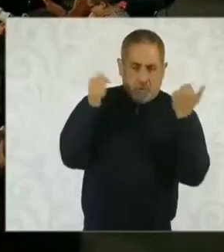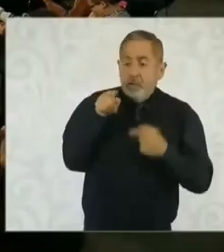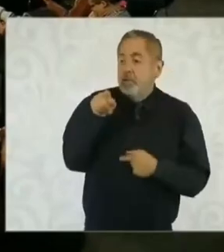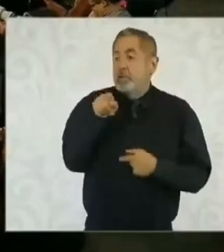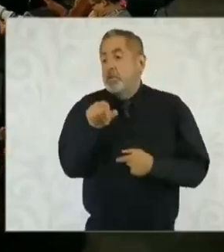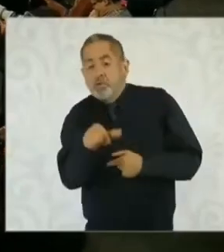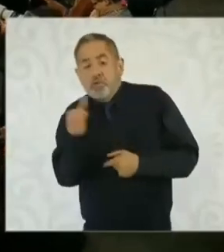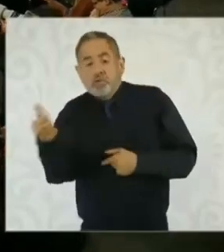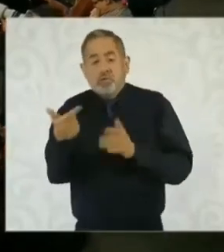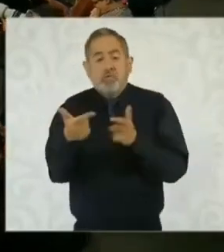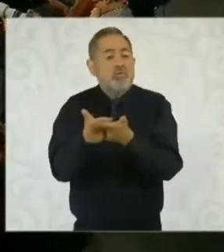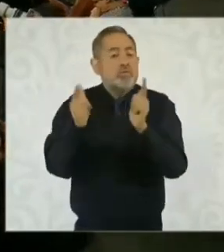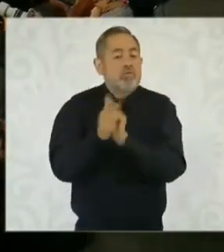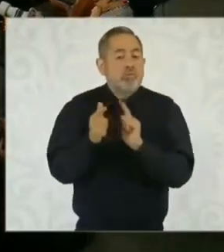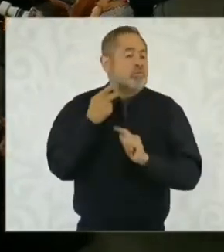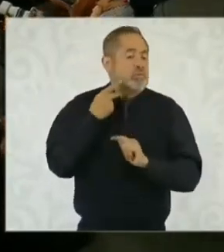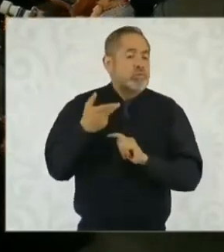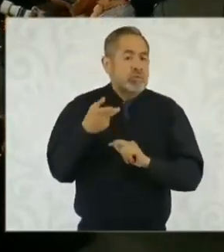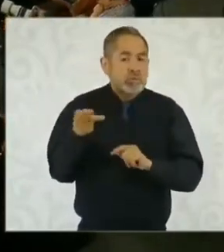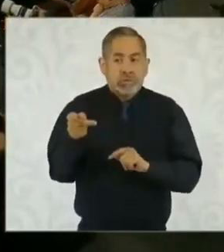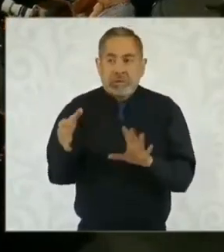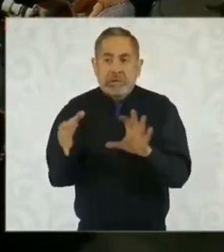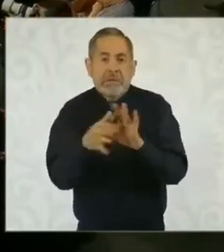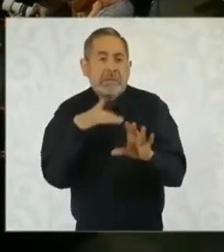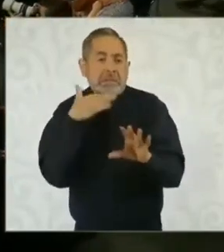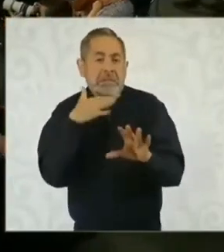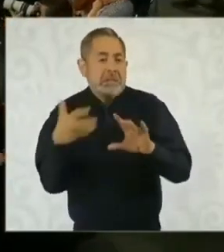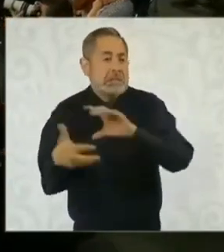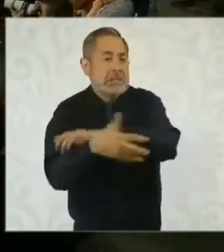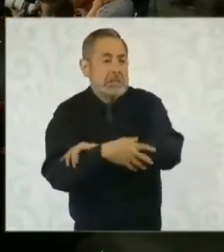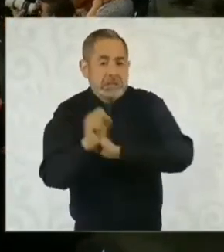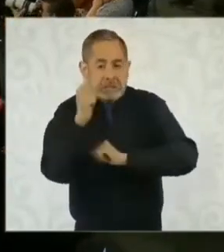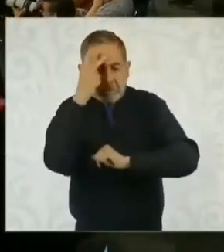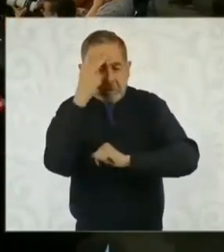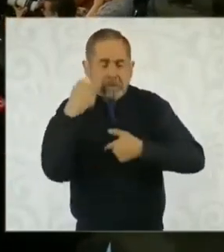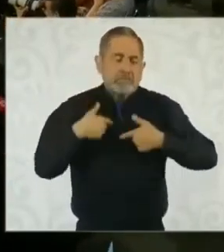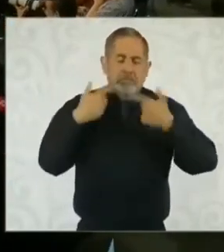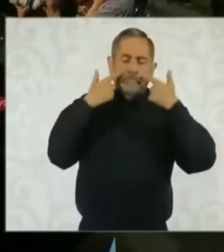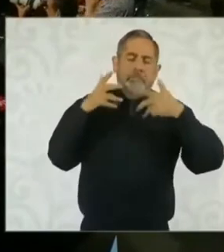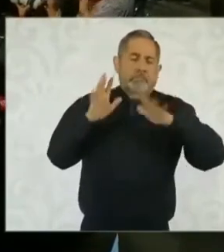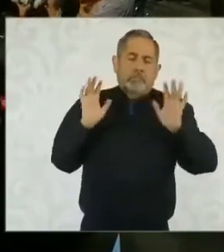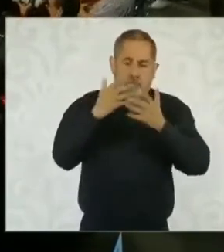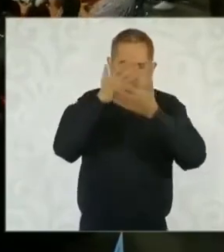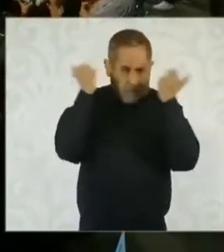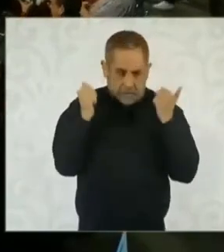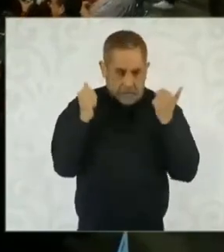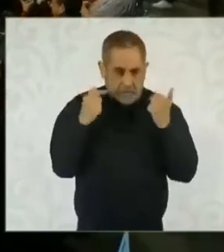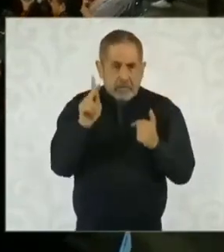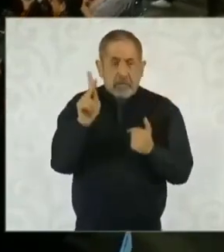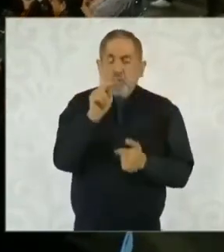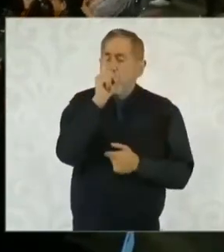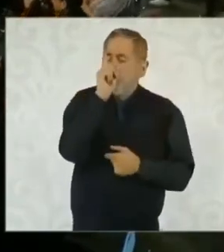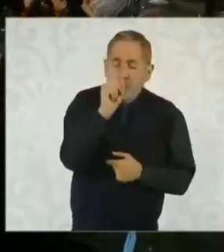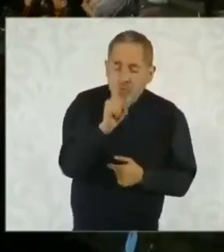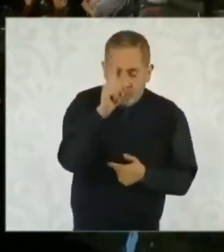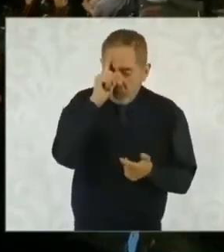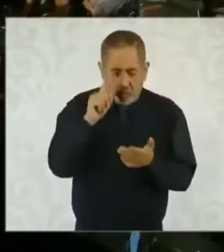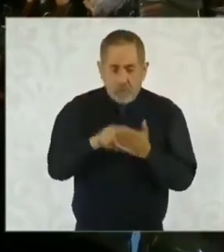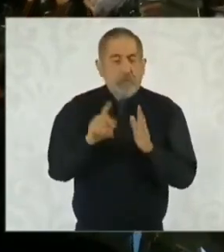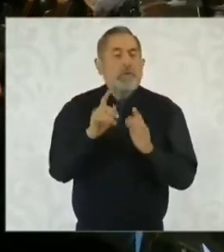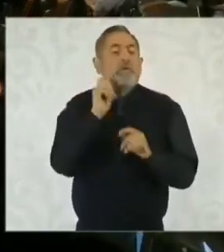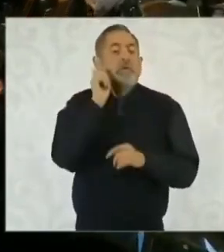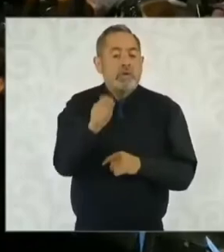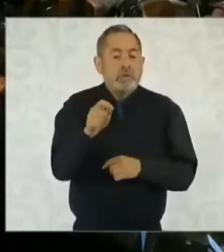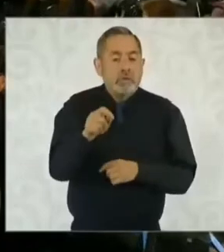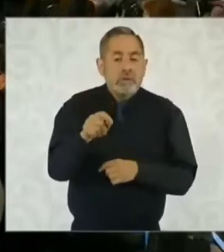ver con el gobernador de San Luis Potosí. Lo que es cierto es que no creo que el pueblo, ni de San